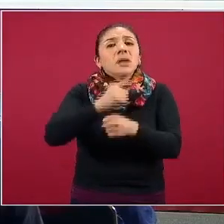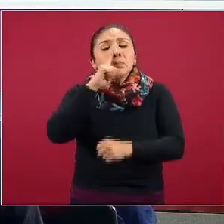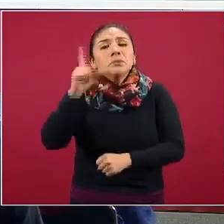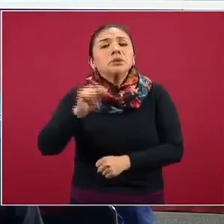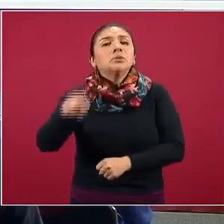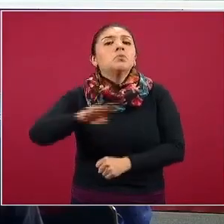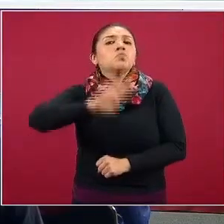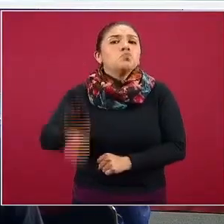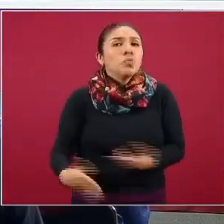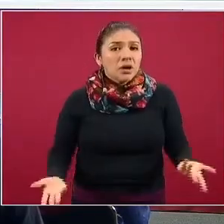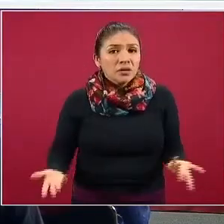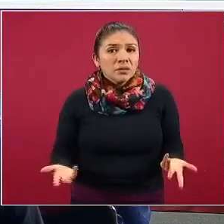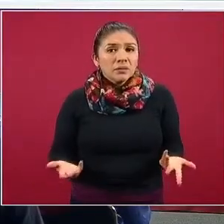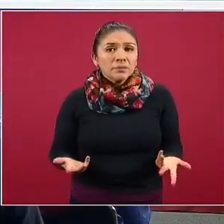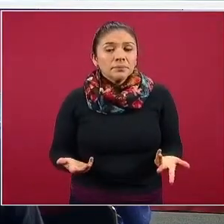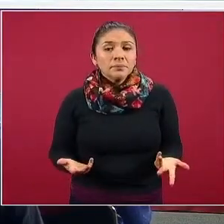favor.